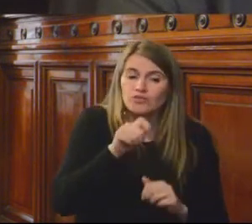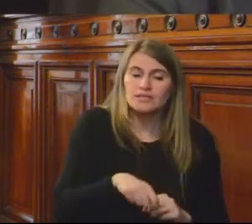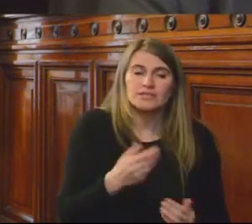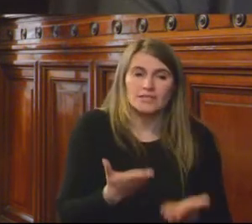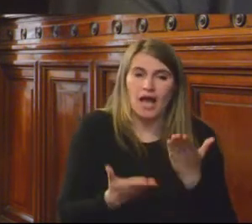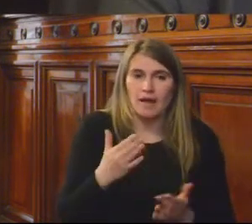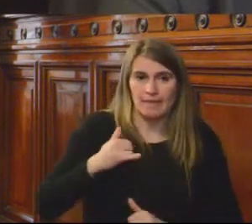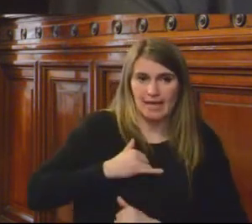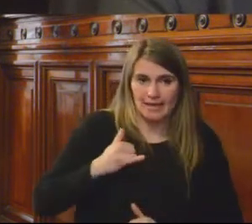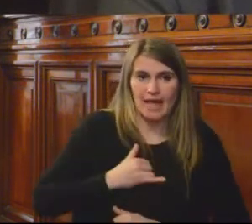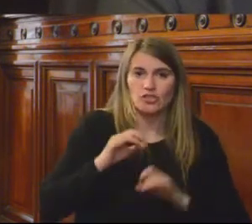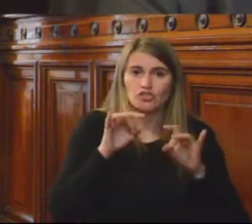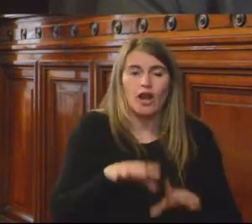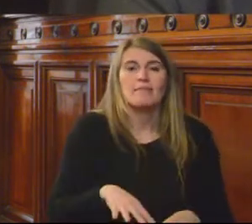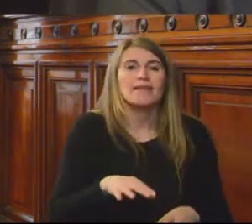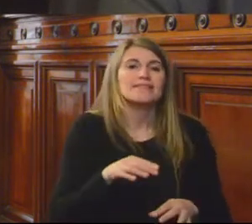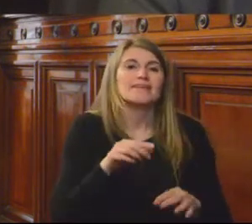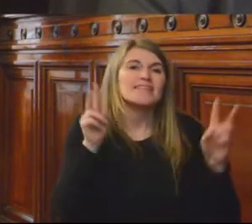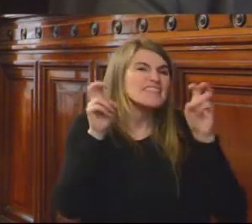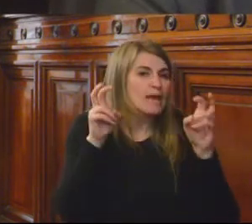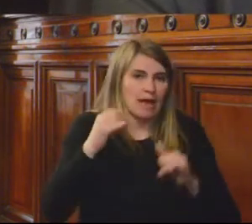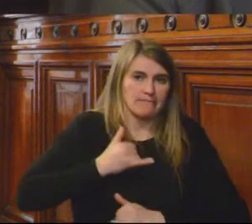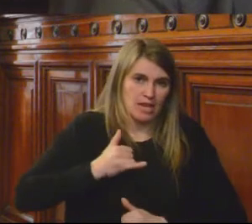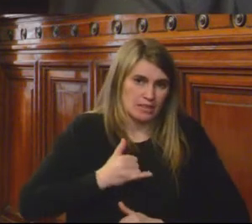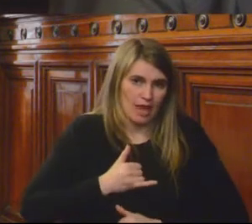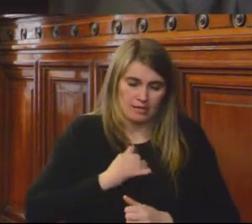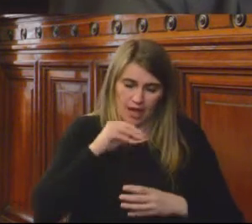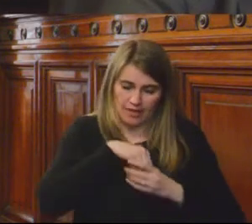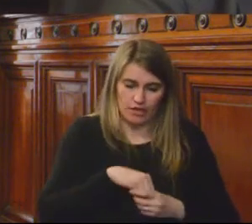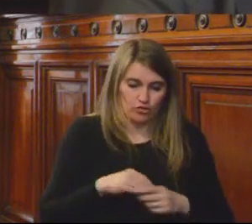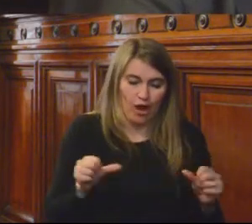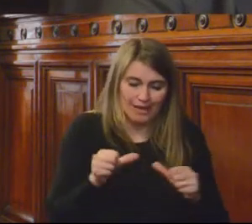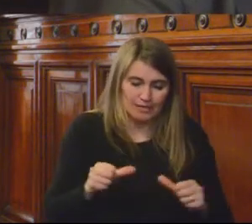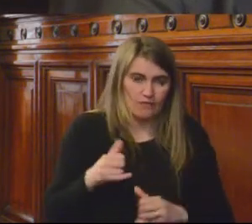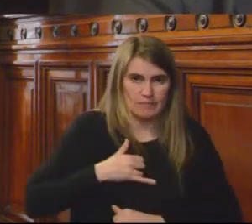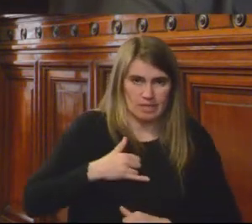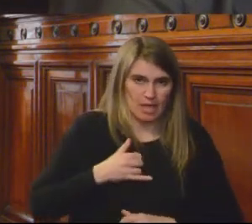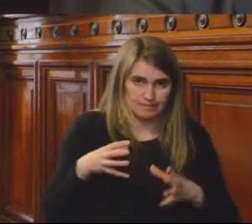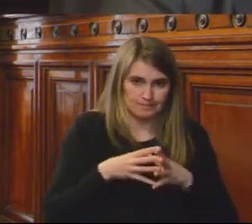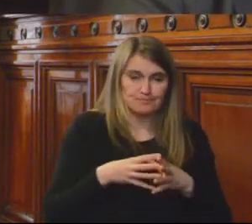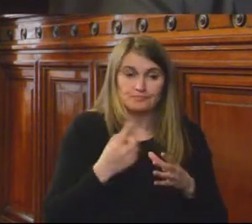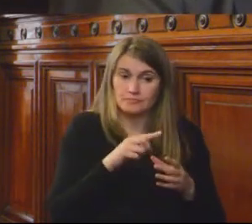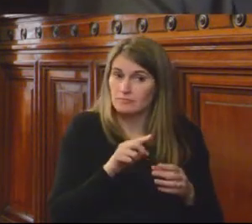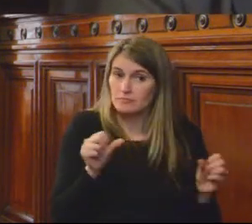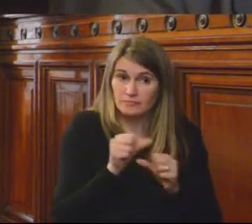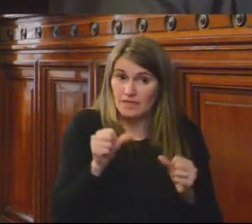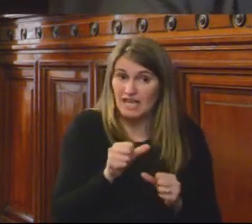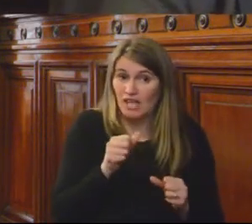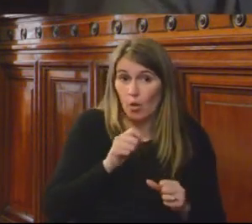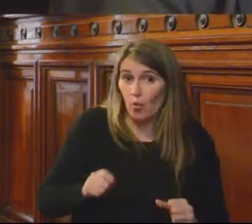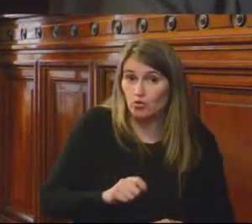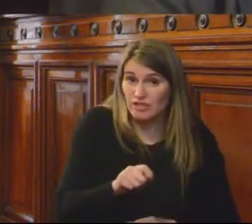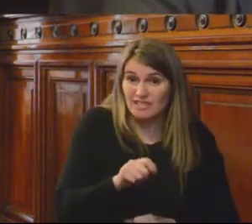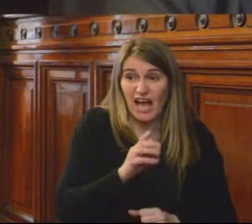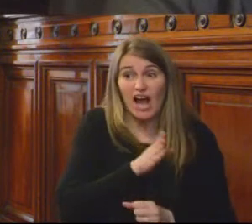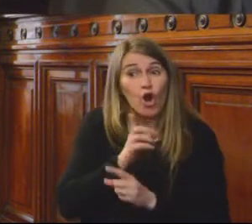a delitos de naturaleza militar perpetrados por militares en servicio activo. Y sin embargo, se está aplicando la justicia militar a